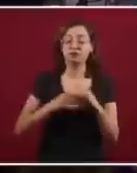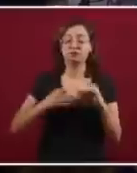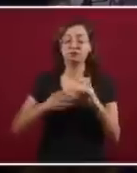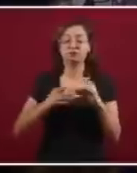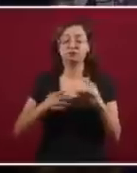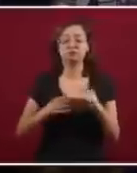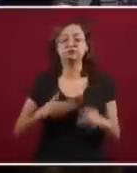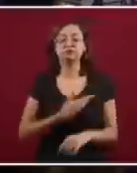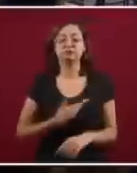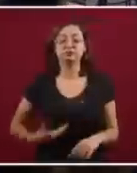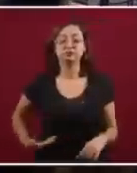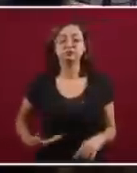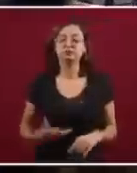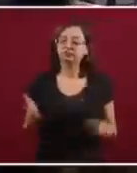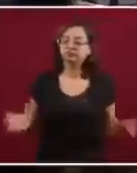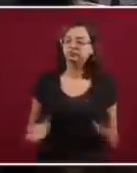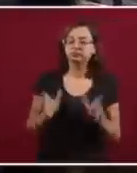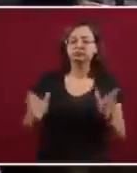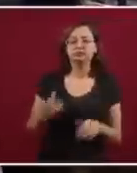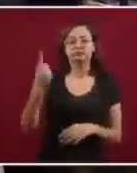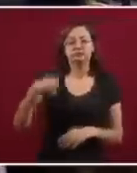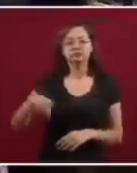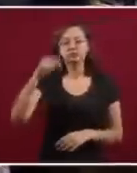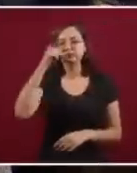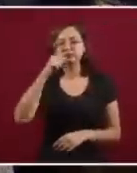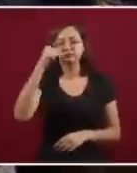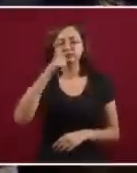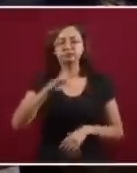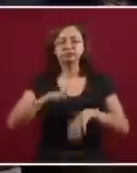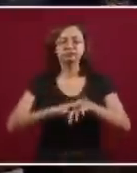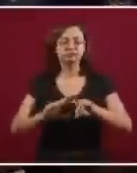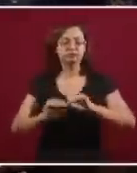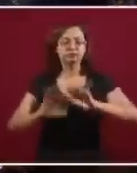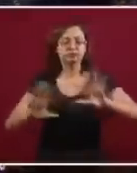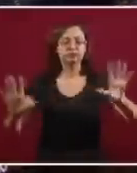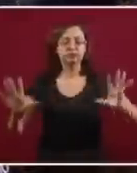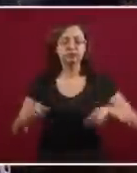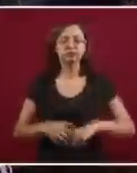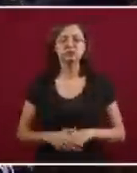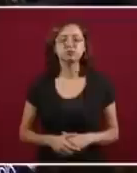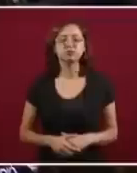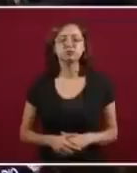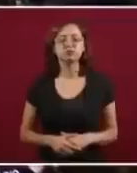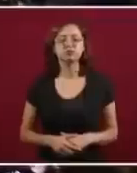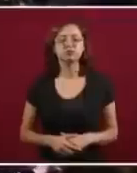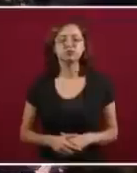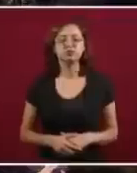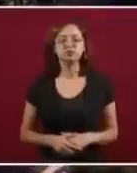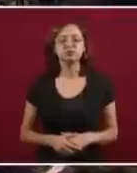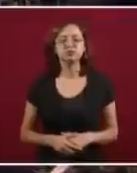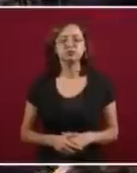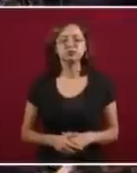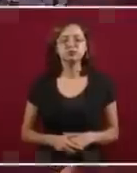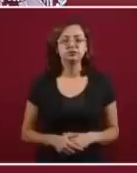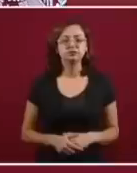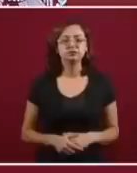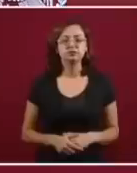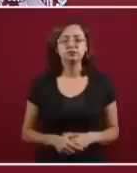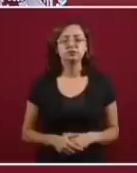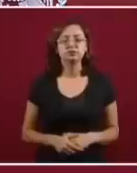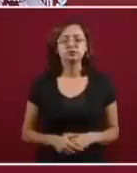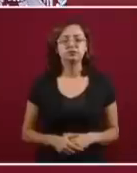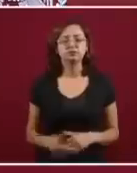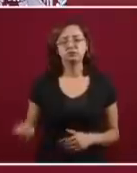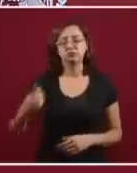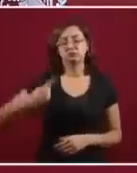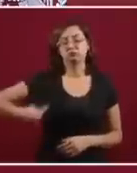el presidente y nos incentiva siempre a decir las cosas con claridad nosotros tenemos que una responsabilidad